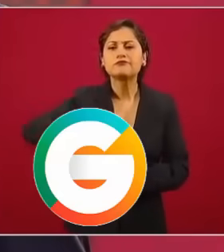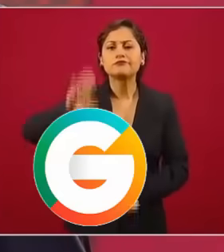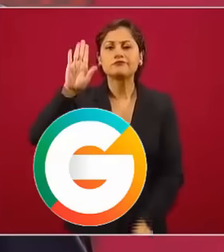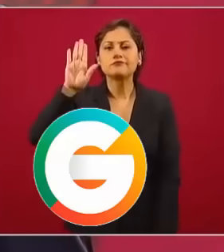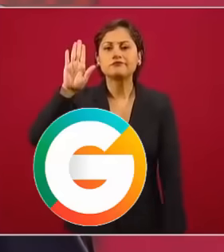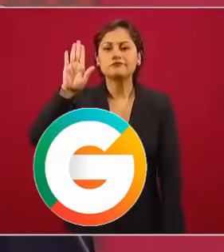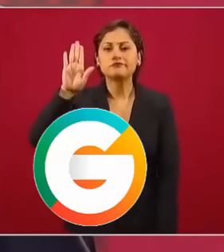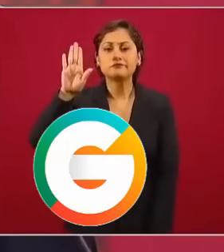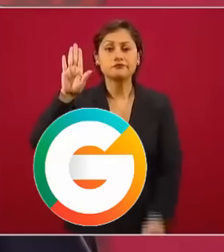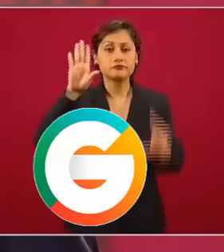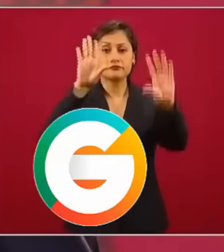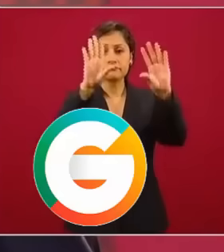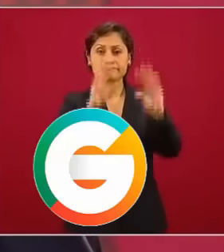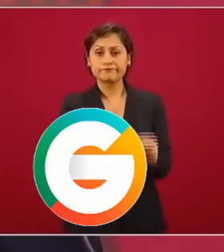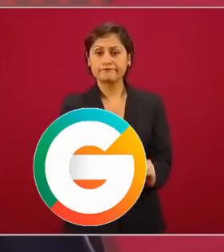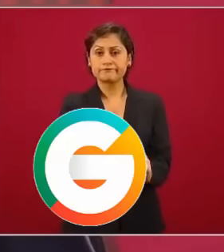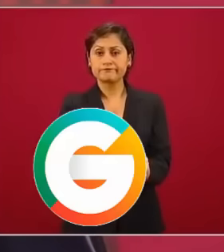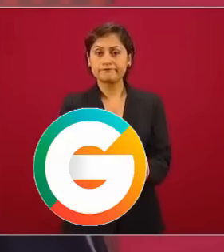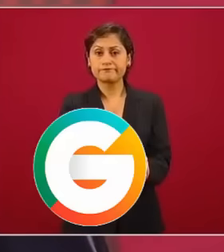Nadie.